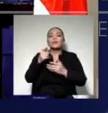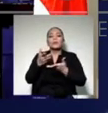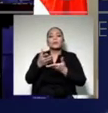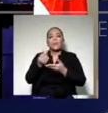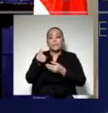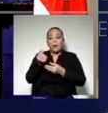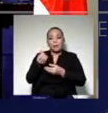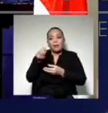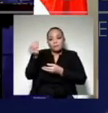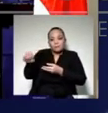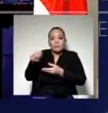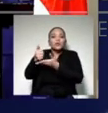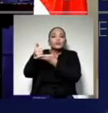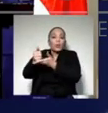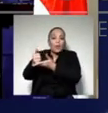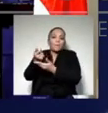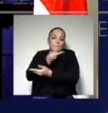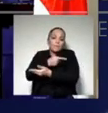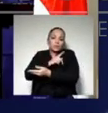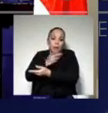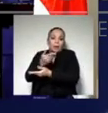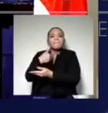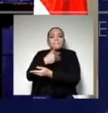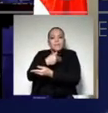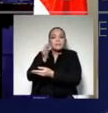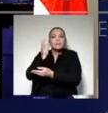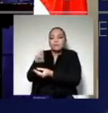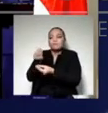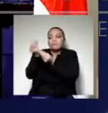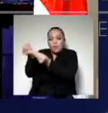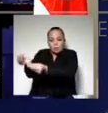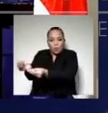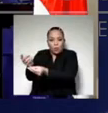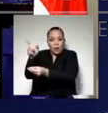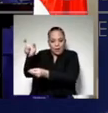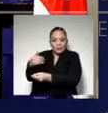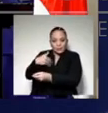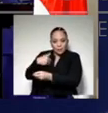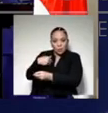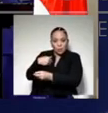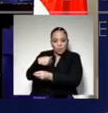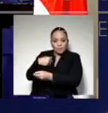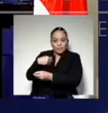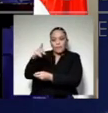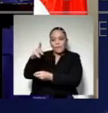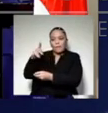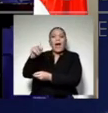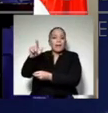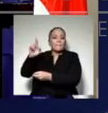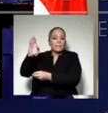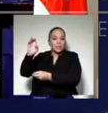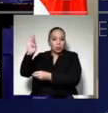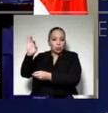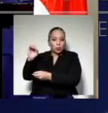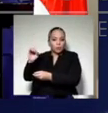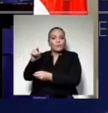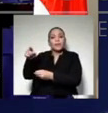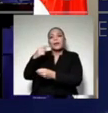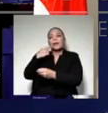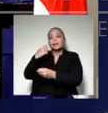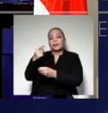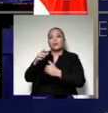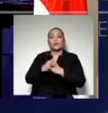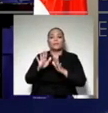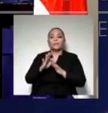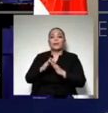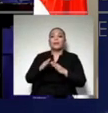El dinero que se le estaba dando a esta persona eran ayudas personales que la ministra le estaba ofreciendo a este señor. La primera versión de la ministra fue que eran campañas de salud que se estaban